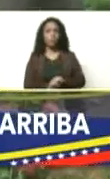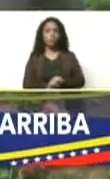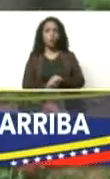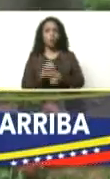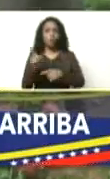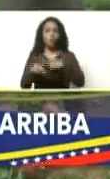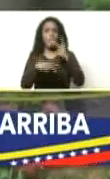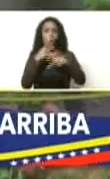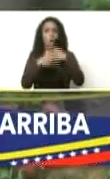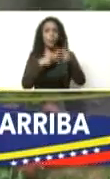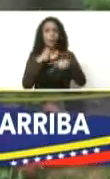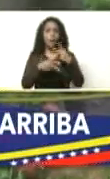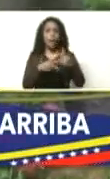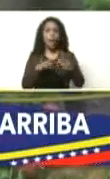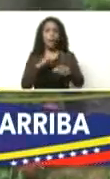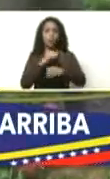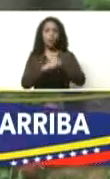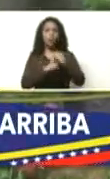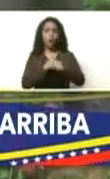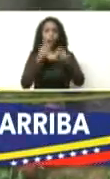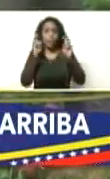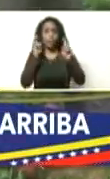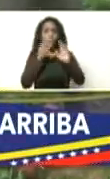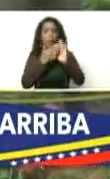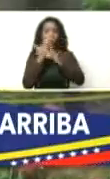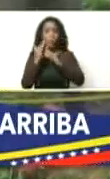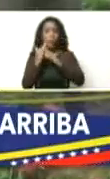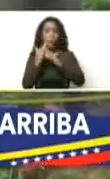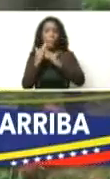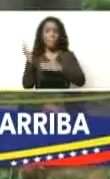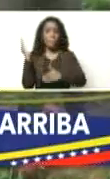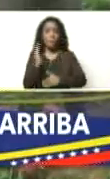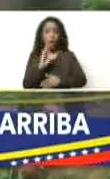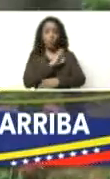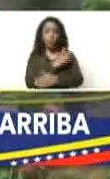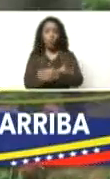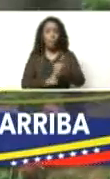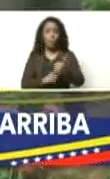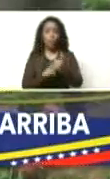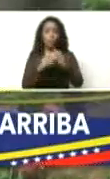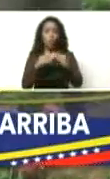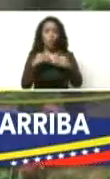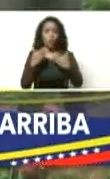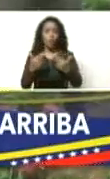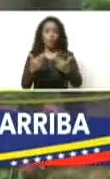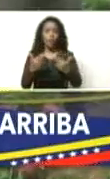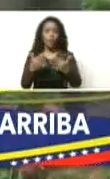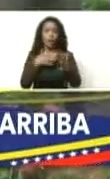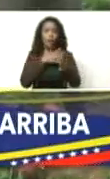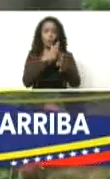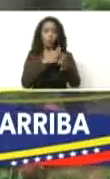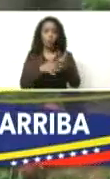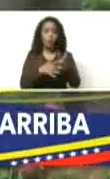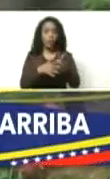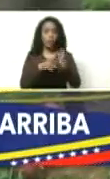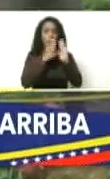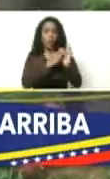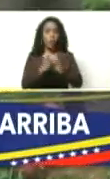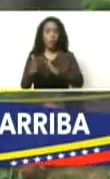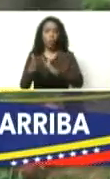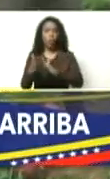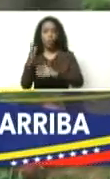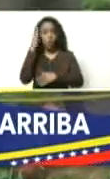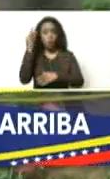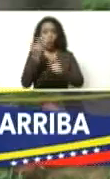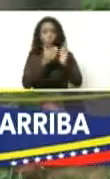con sus políticas vinculadas, asociadas al tema comunal, vienen fortaleciendo todo lo que es la estructura organizativa de los consejos